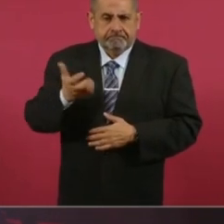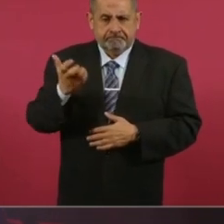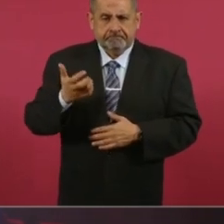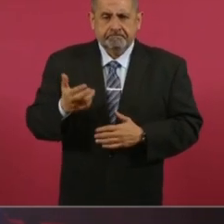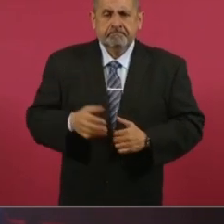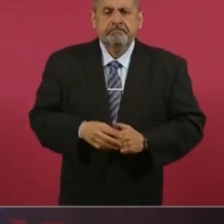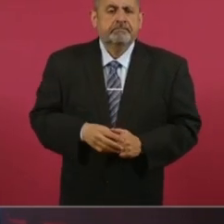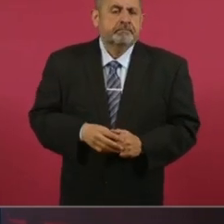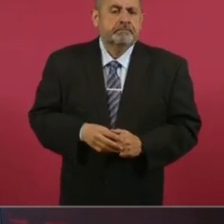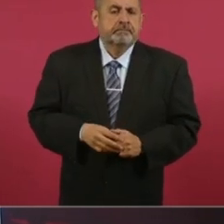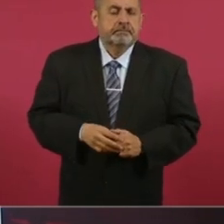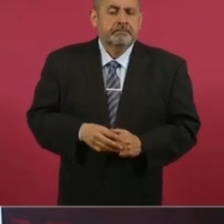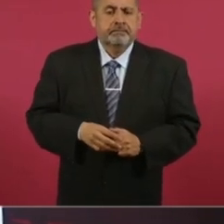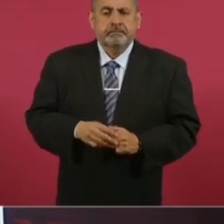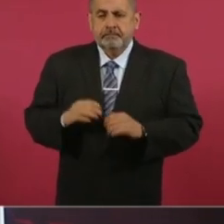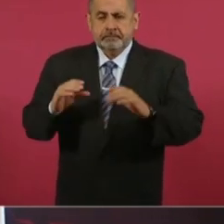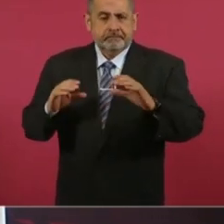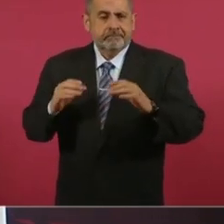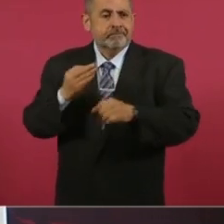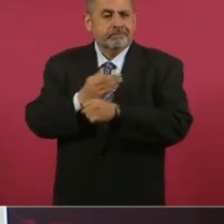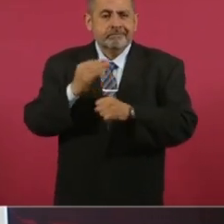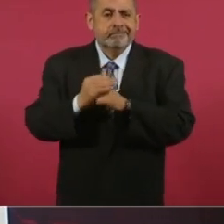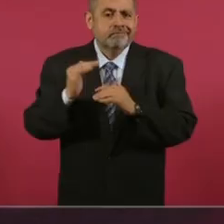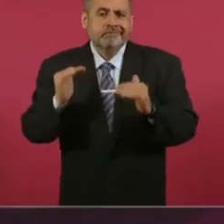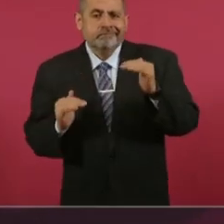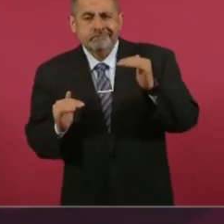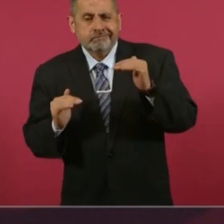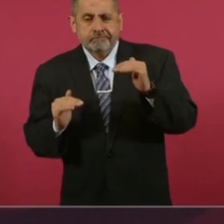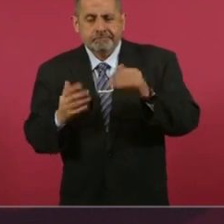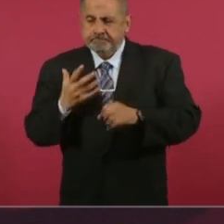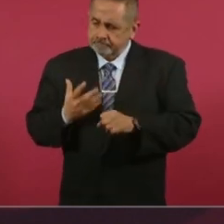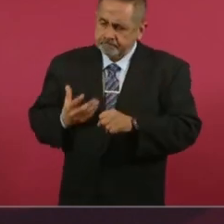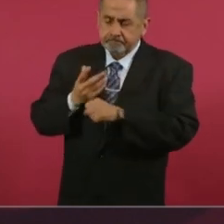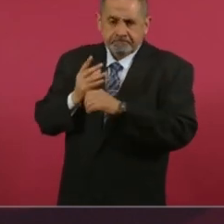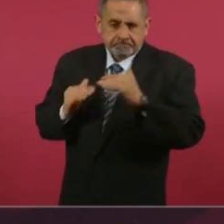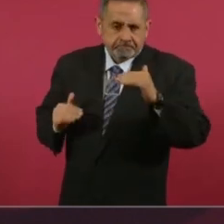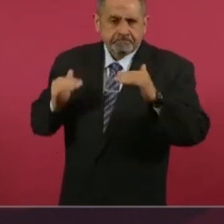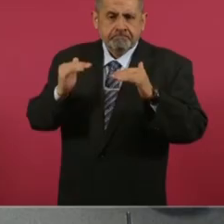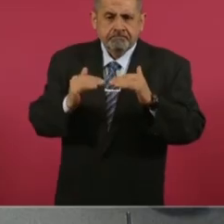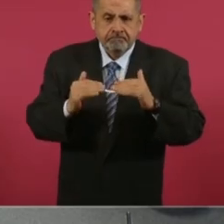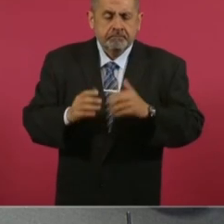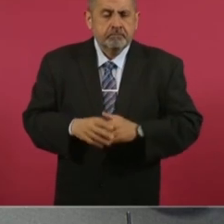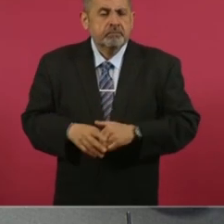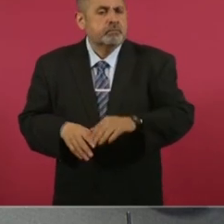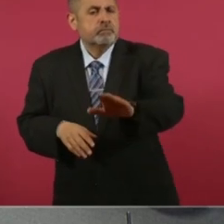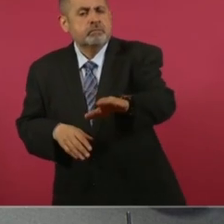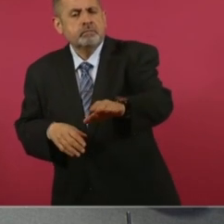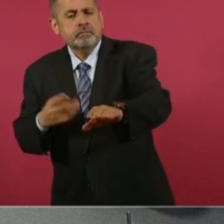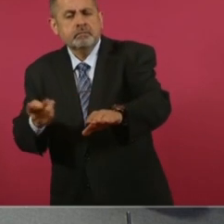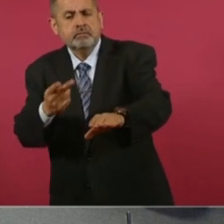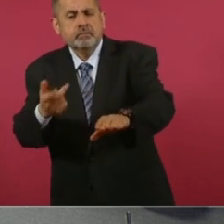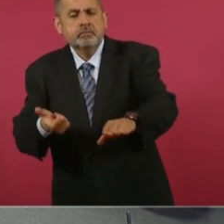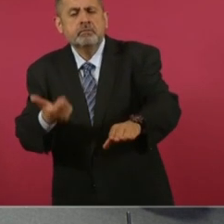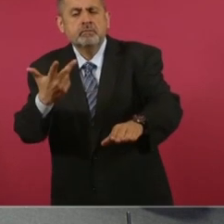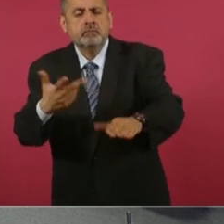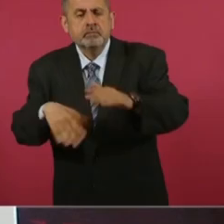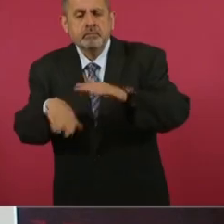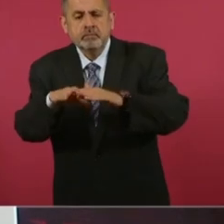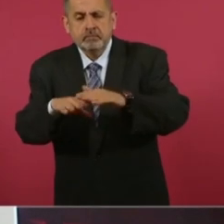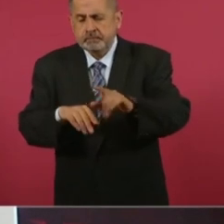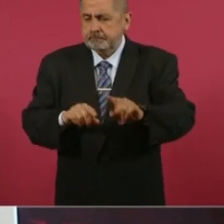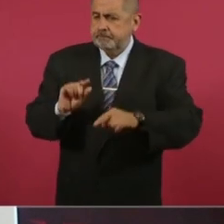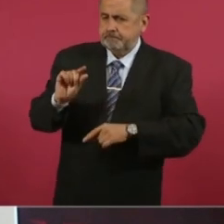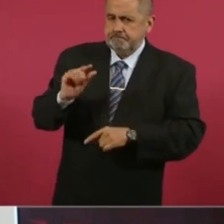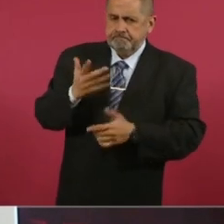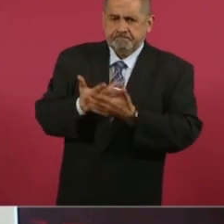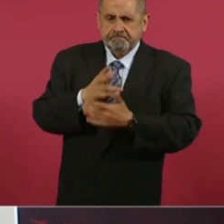de este desequilibrio. ¿Se tiene alguna idea del monto? Vamos a hacer, estamos ya